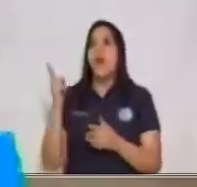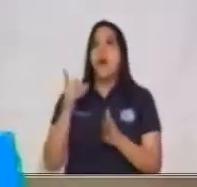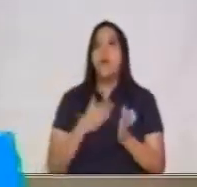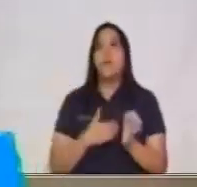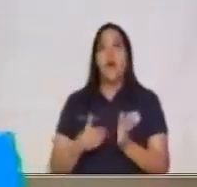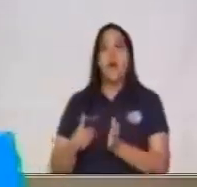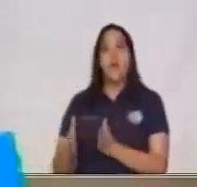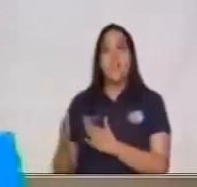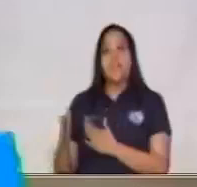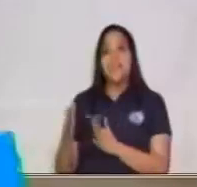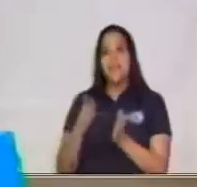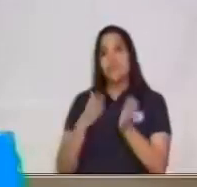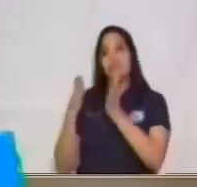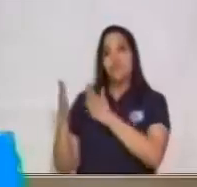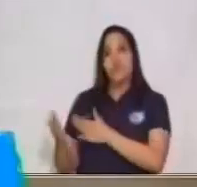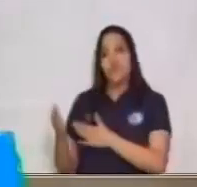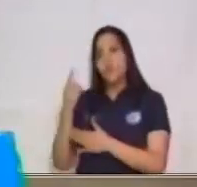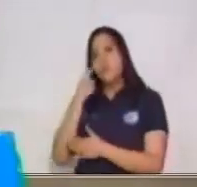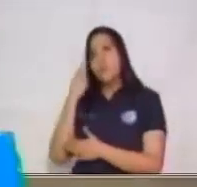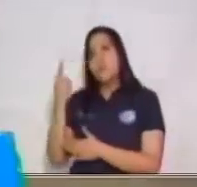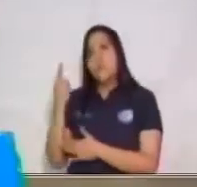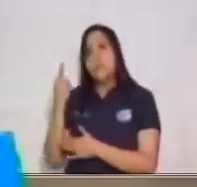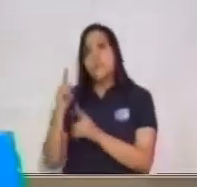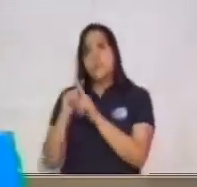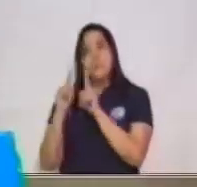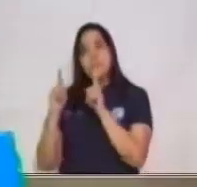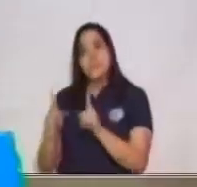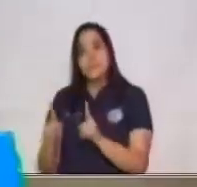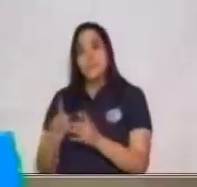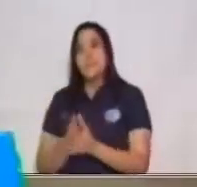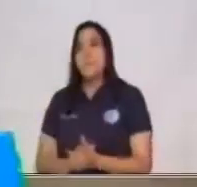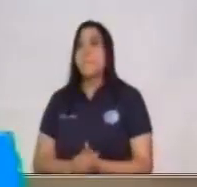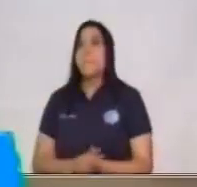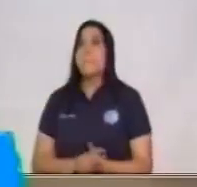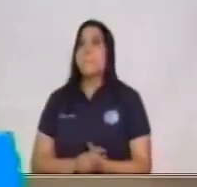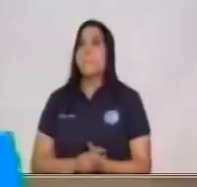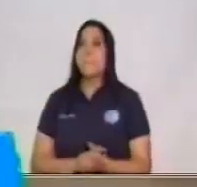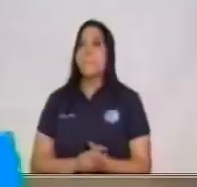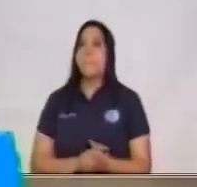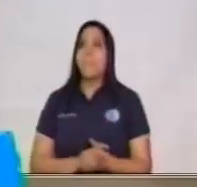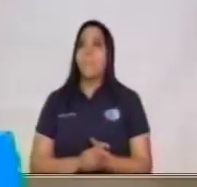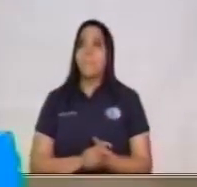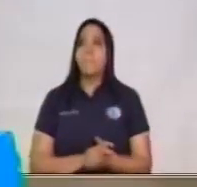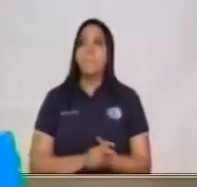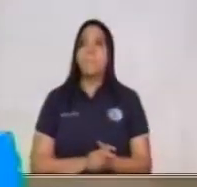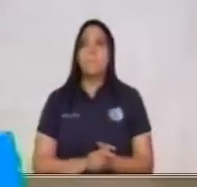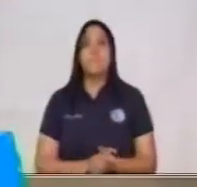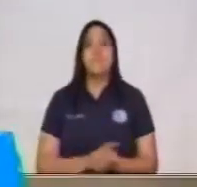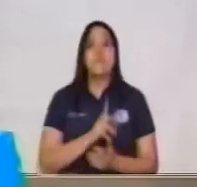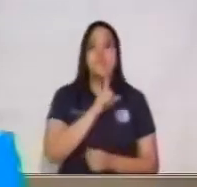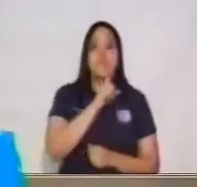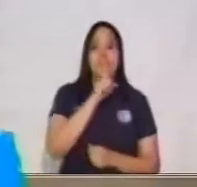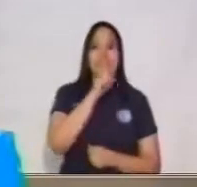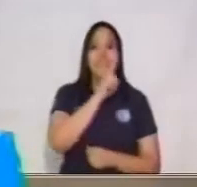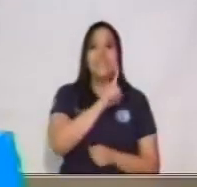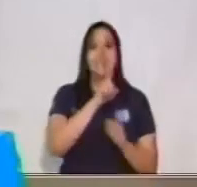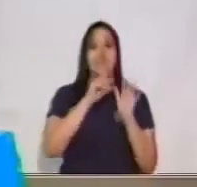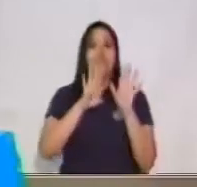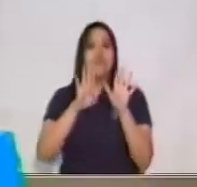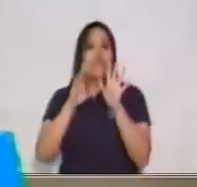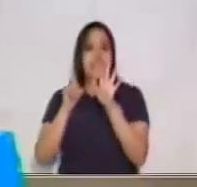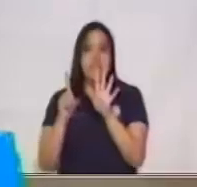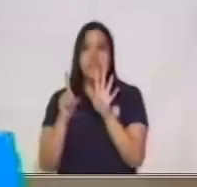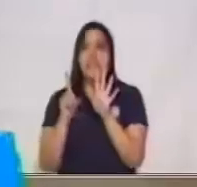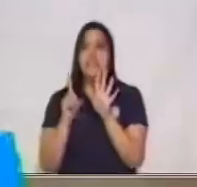todo a un lado de la ecuación y dejemos la variable del otro. Vamos a tener 196